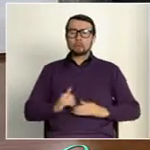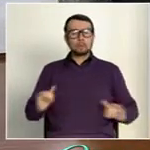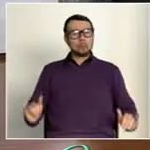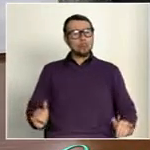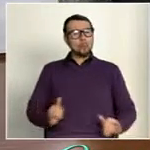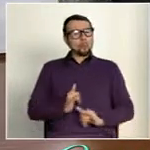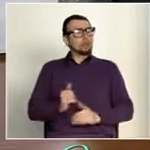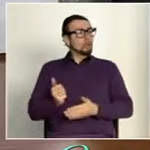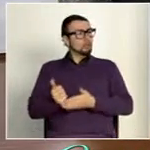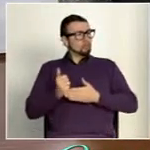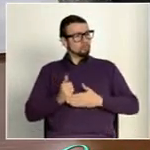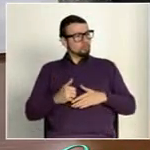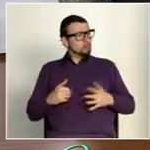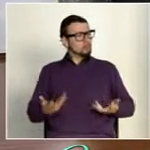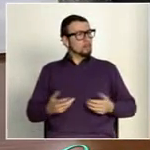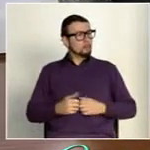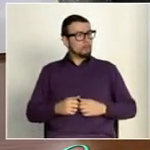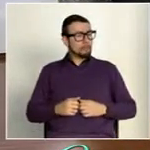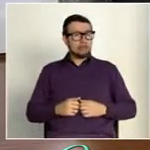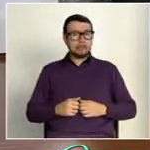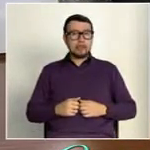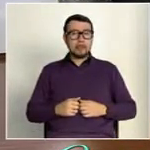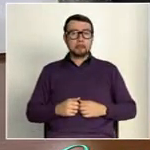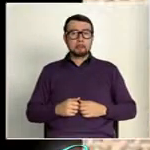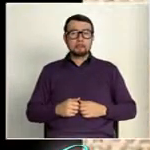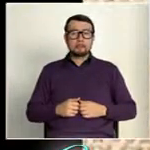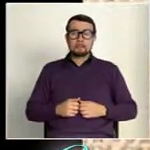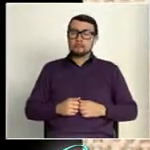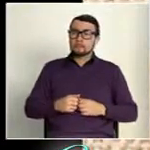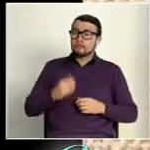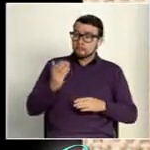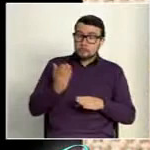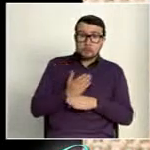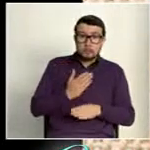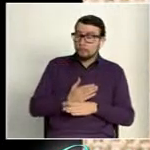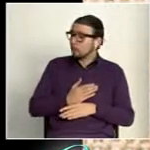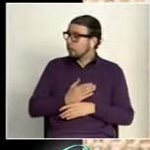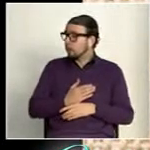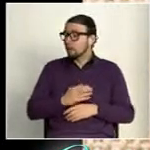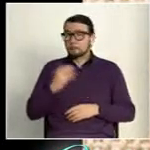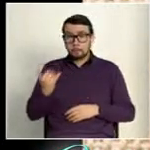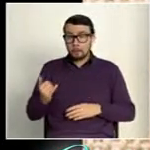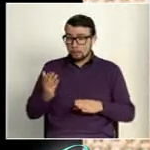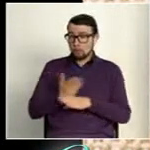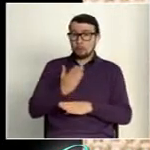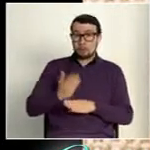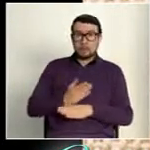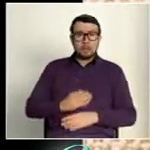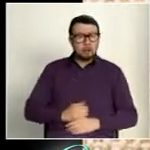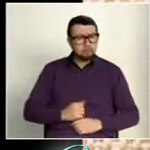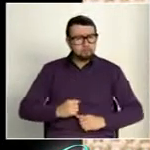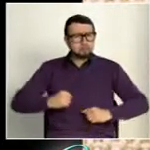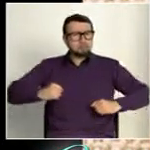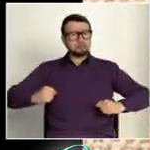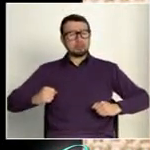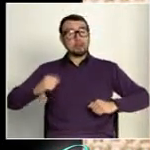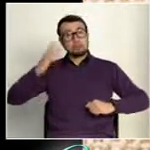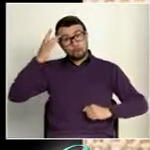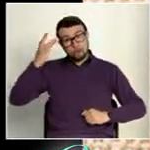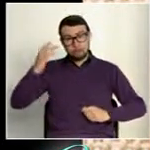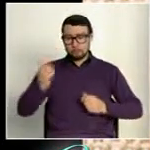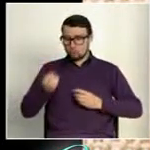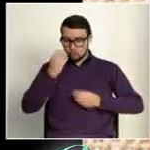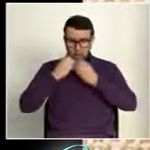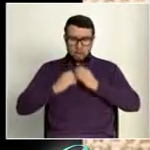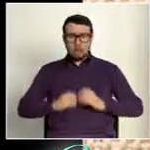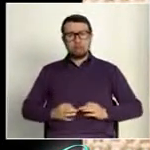Bueno, primero que todo, el entender que el problema de peso viene básicamente porque nuestro metabolismo es muy lento. Hay